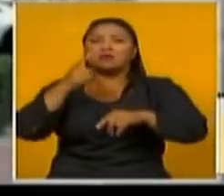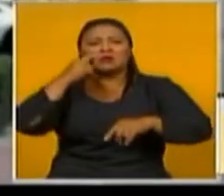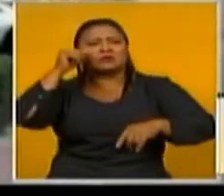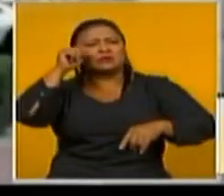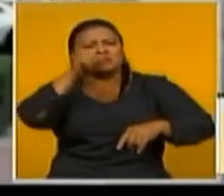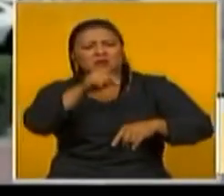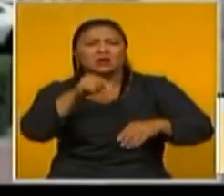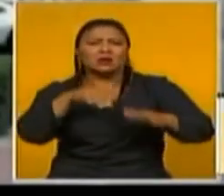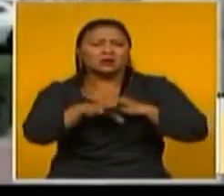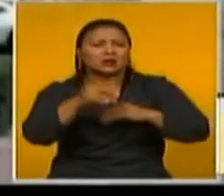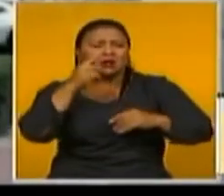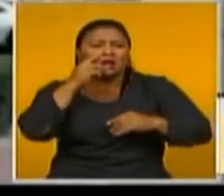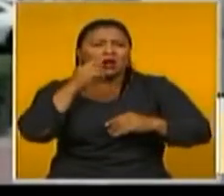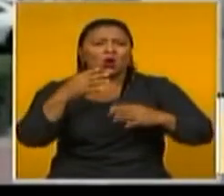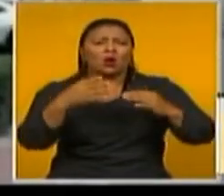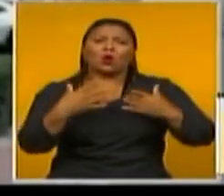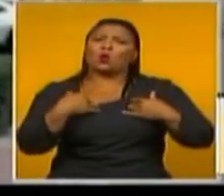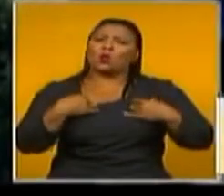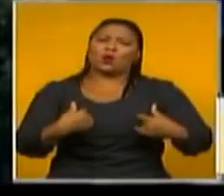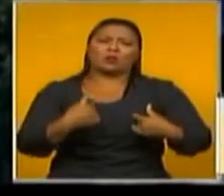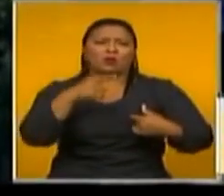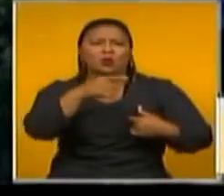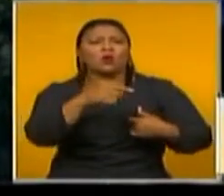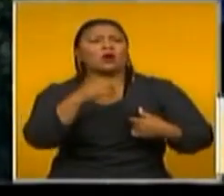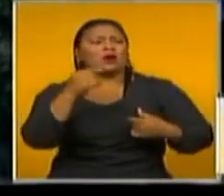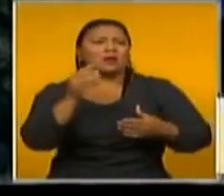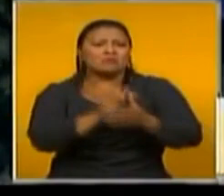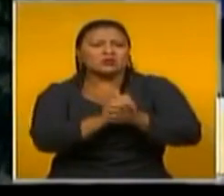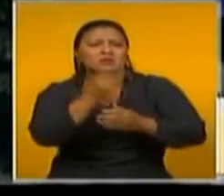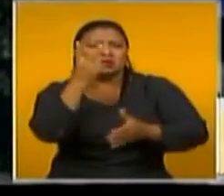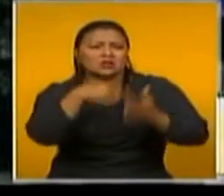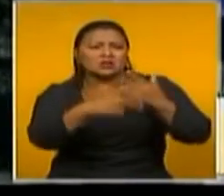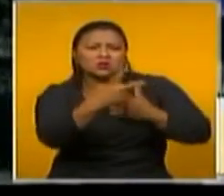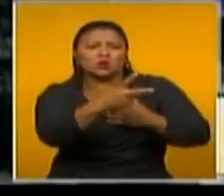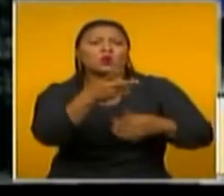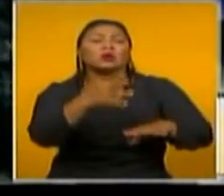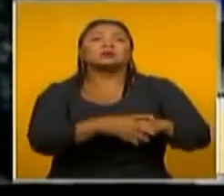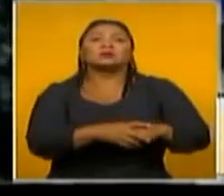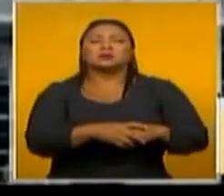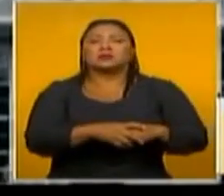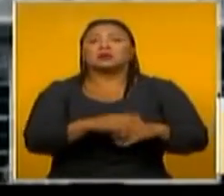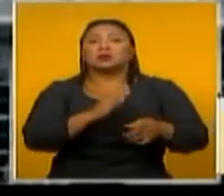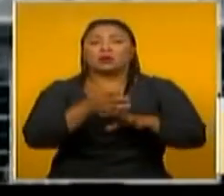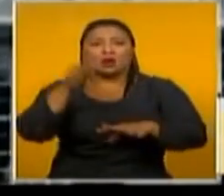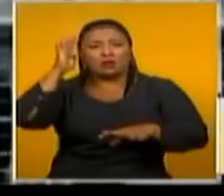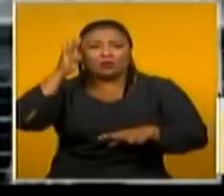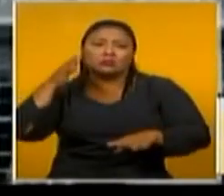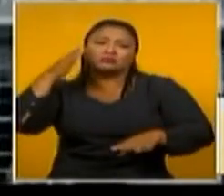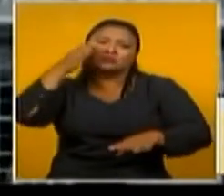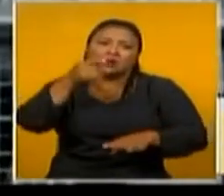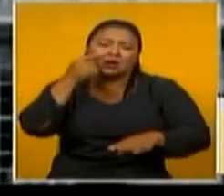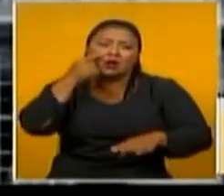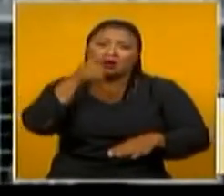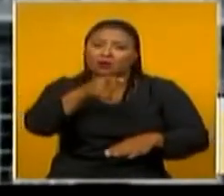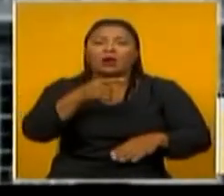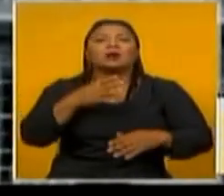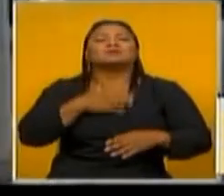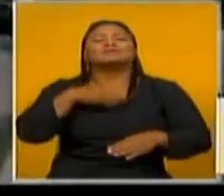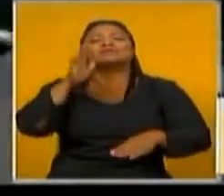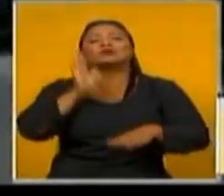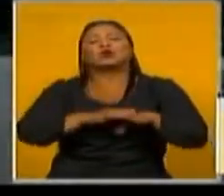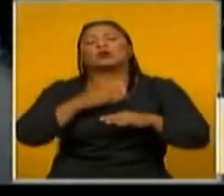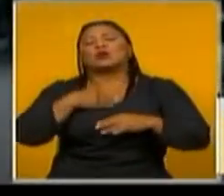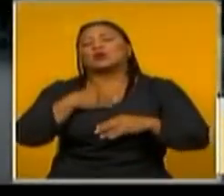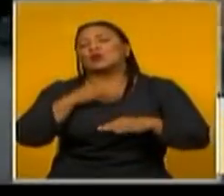de su domicilio. Cuando los bomberos descubrieron los cuerpos de los fallecidos, el hombre confesó su delito. El detenido fue trasladado